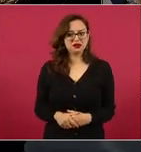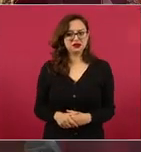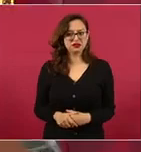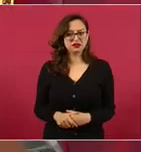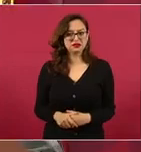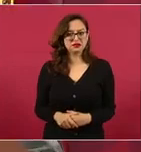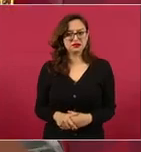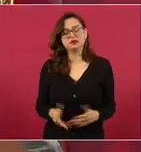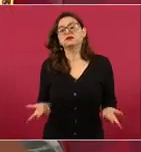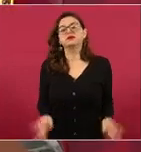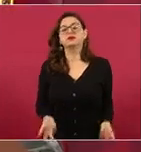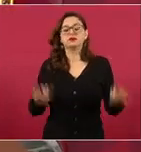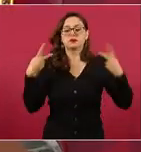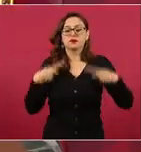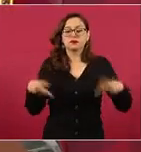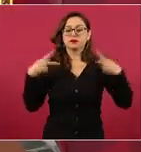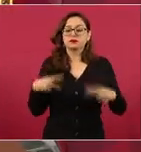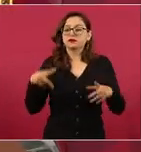ve